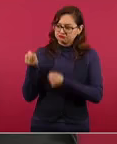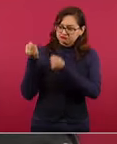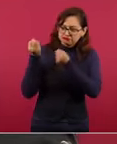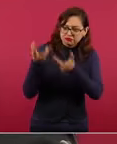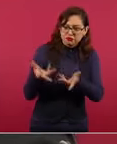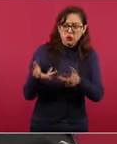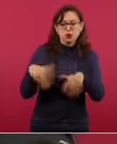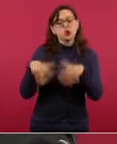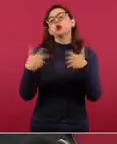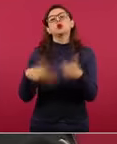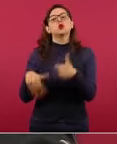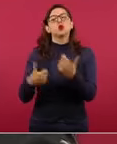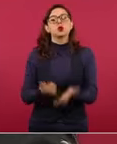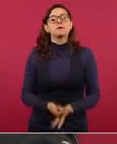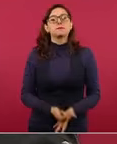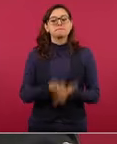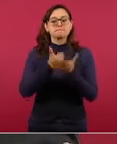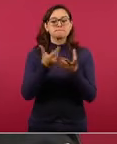mucho